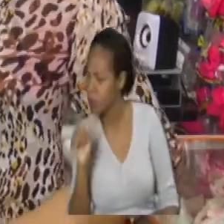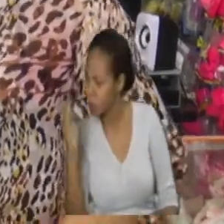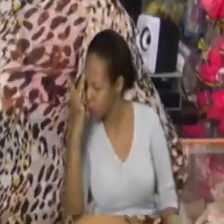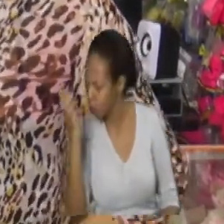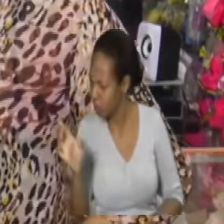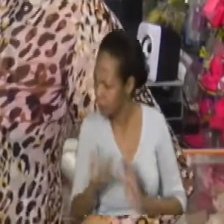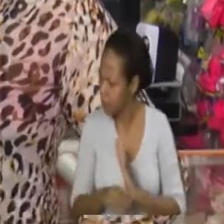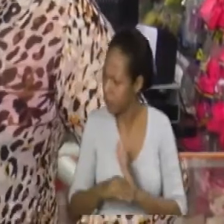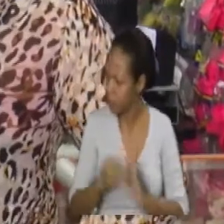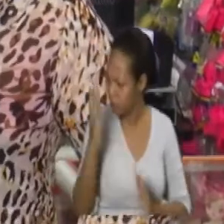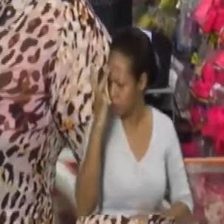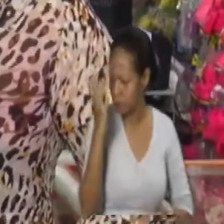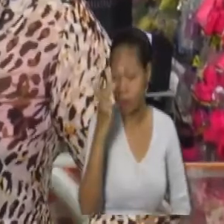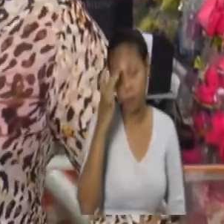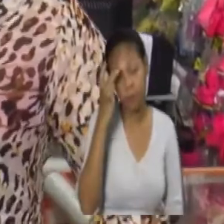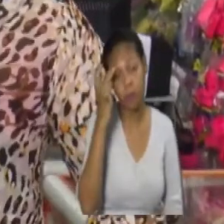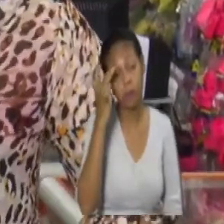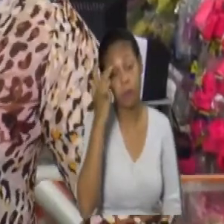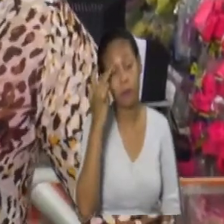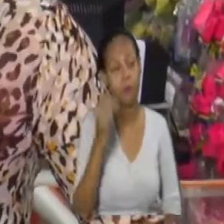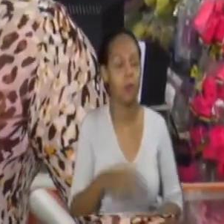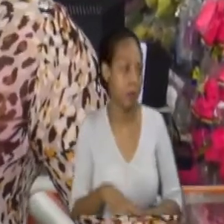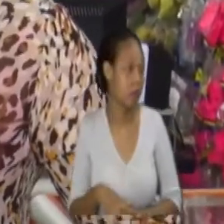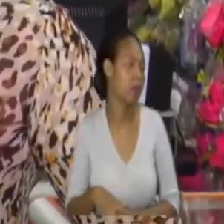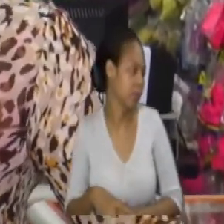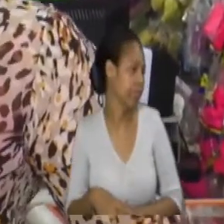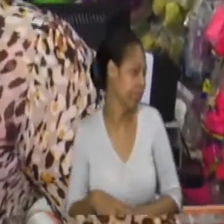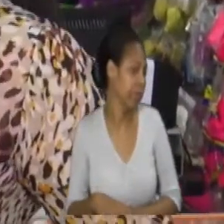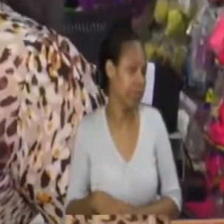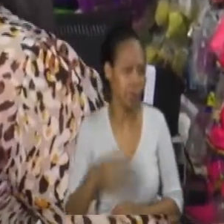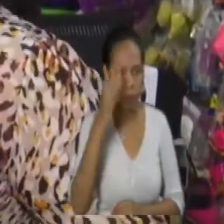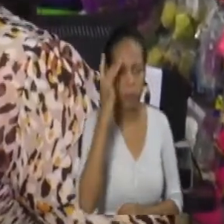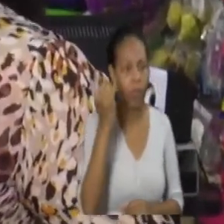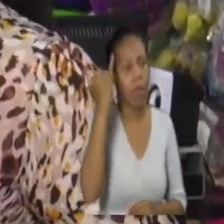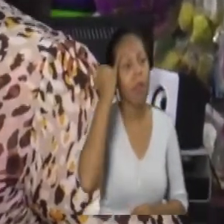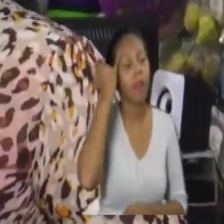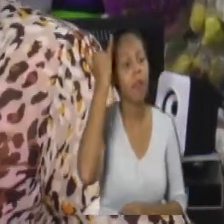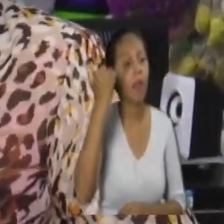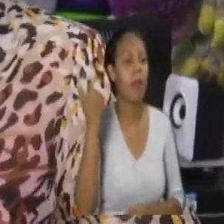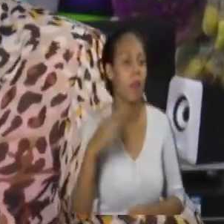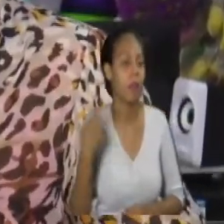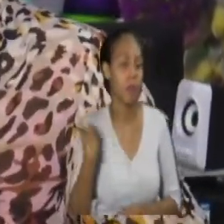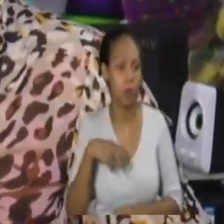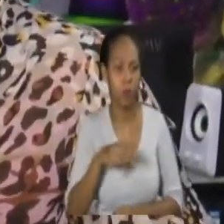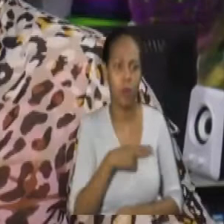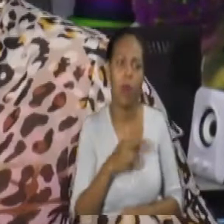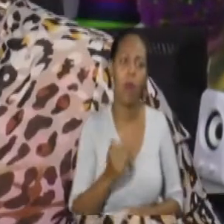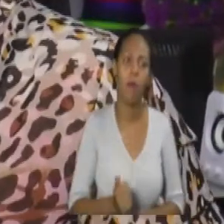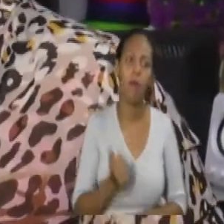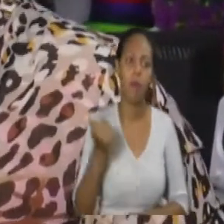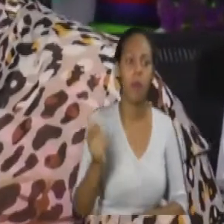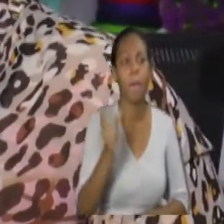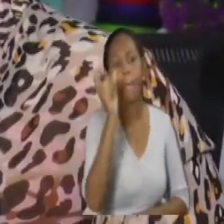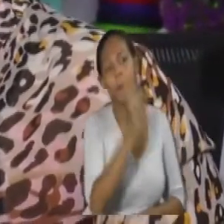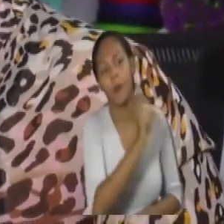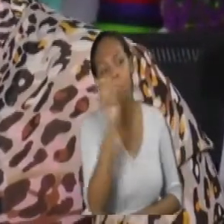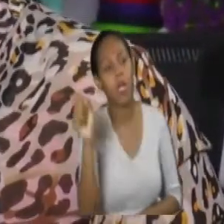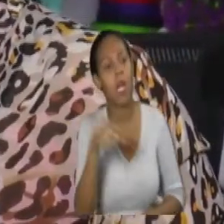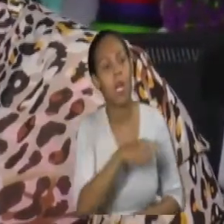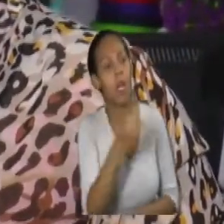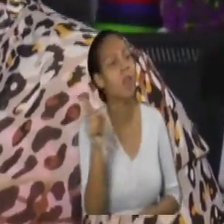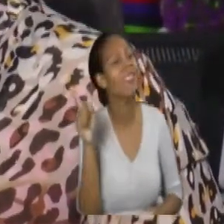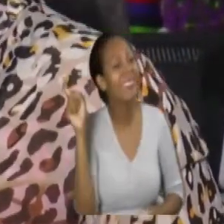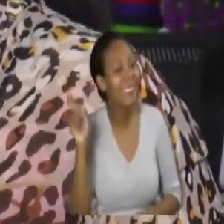Bueno, Jennifer, lo que pasa es que pues la idea de nosotros es que nosotros podamos ser proveedores de las personas que necesiten o